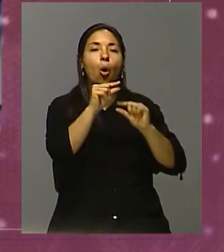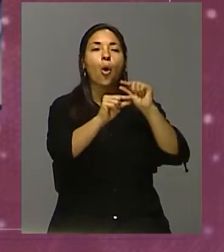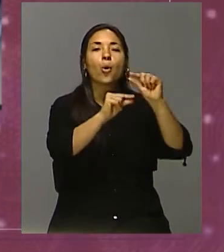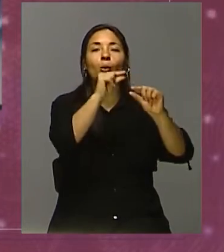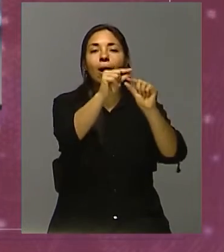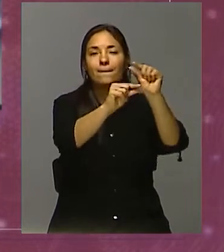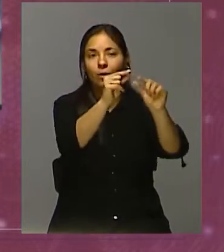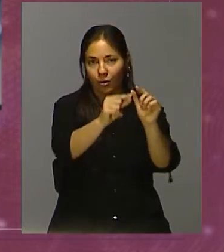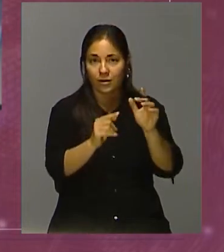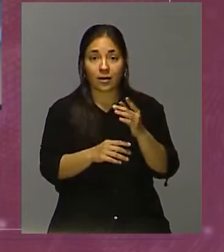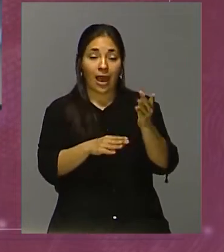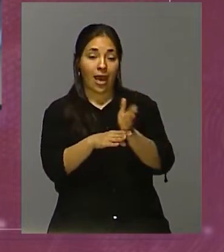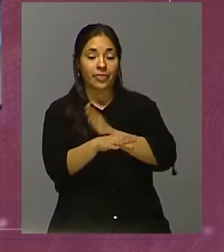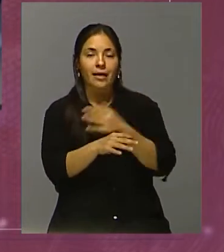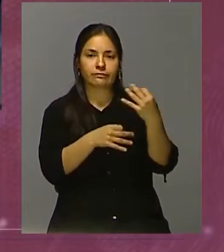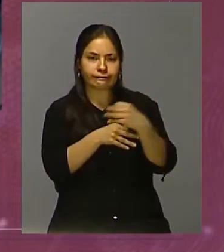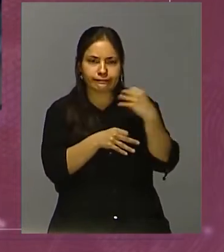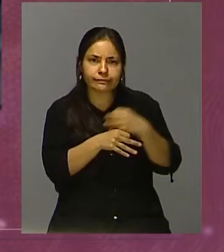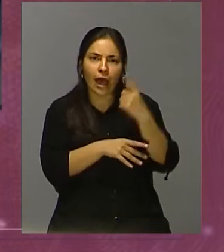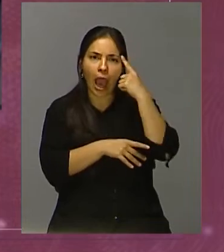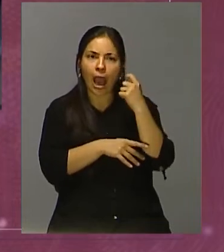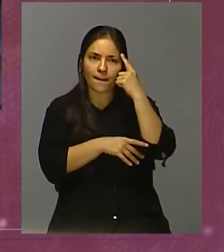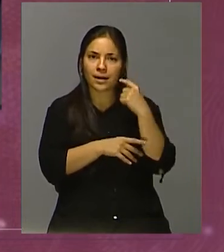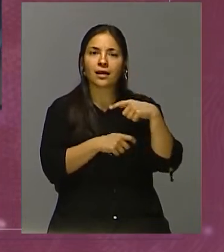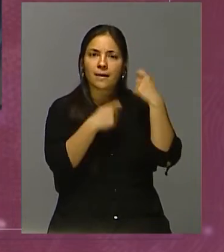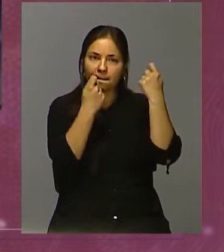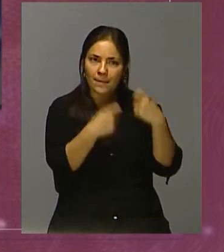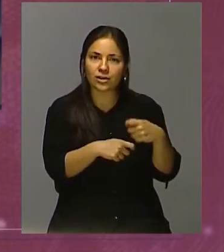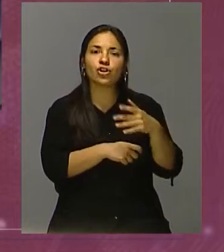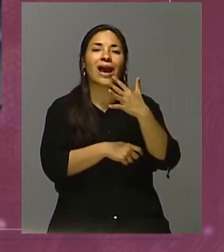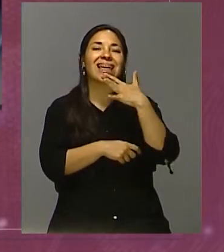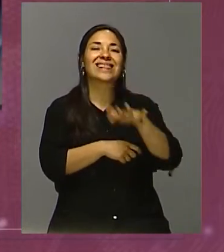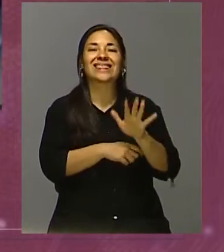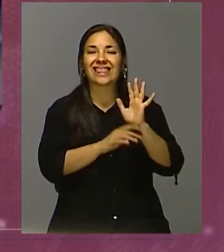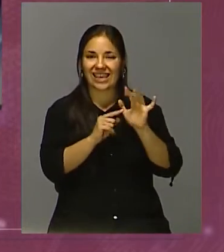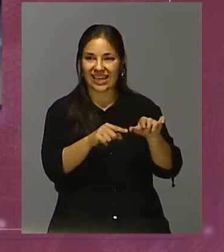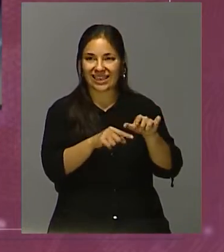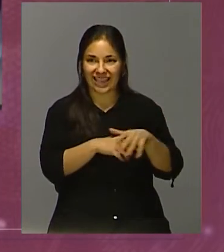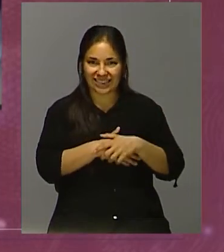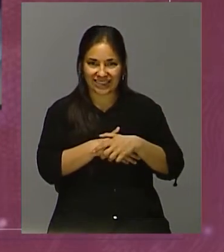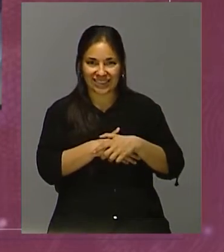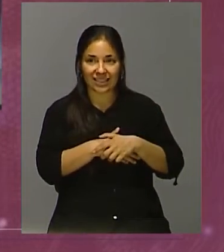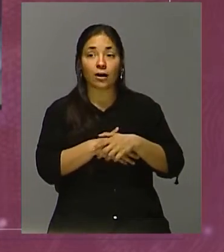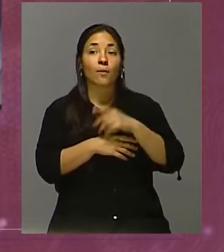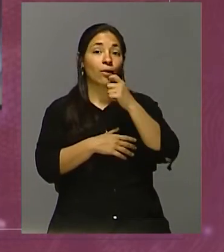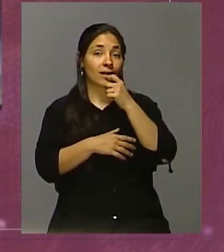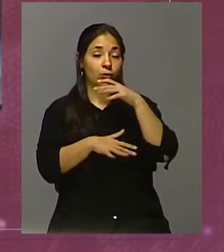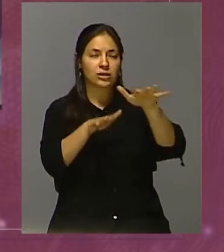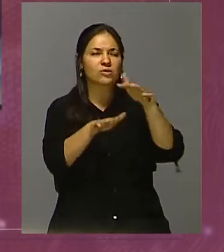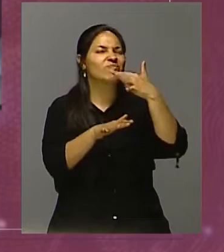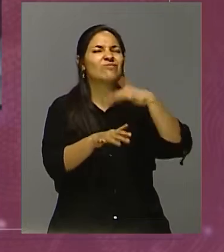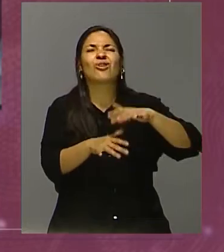cual te vas a tener que educar, te vas a tener que formar y vas a tener que invertir en aquello que entiendas. Las inversiones que vos no